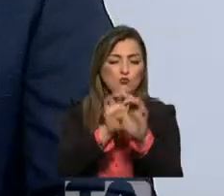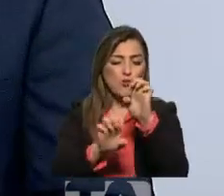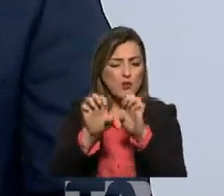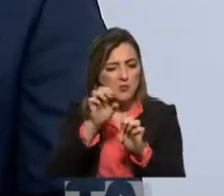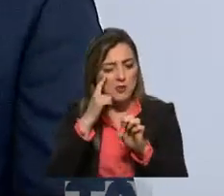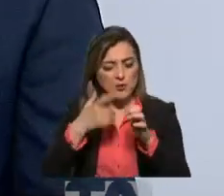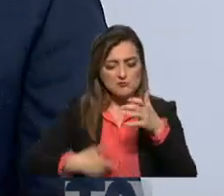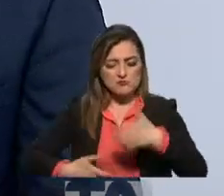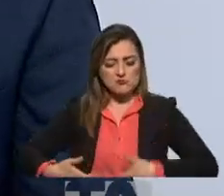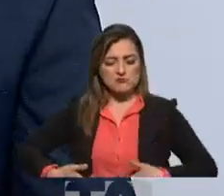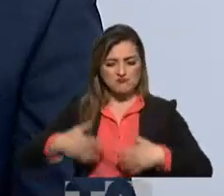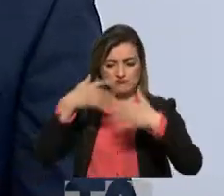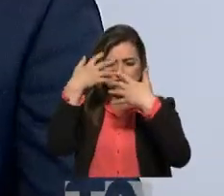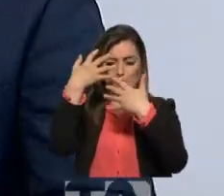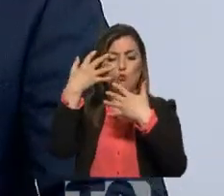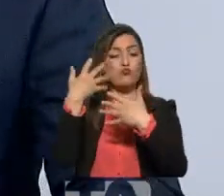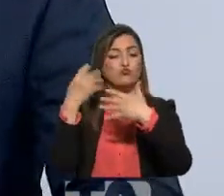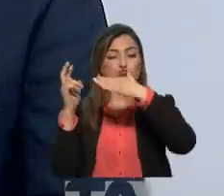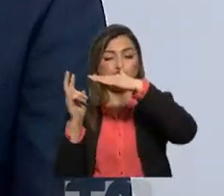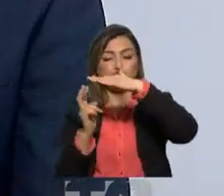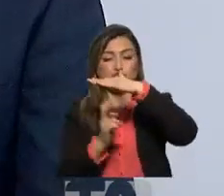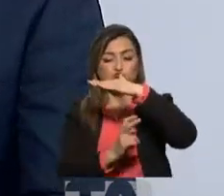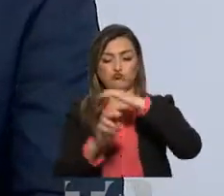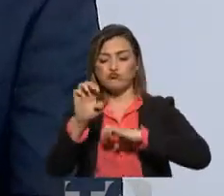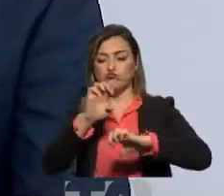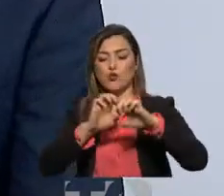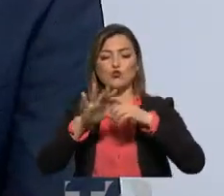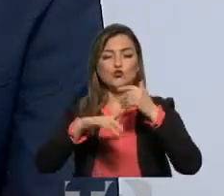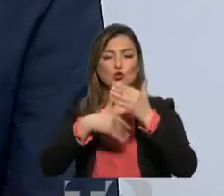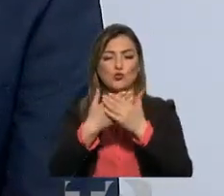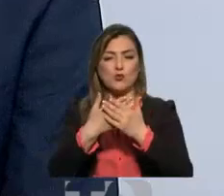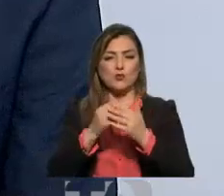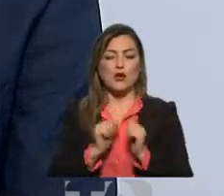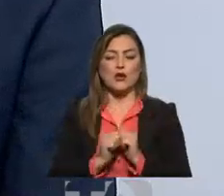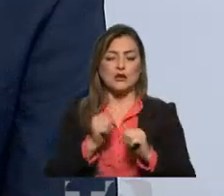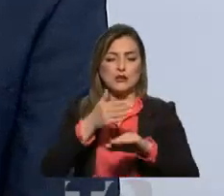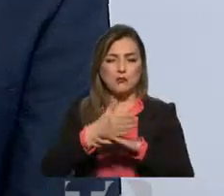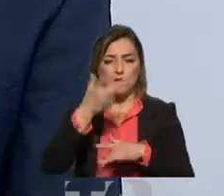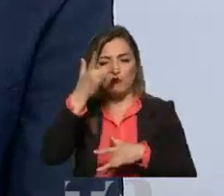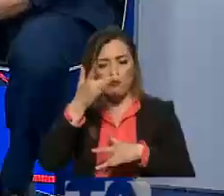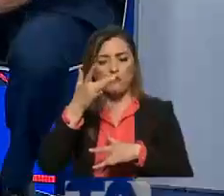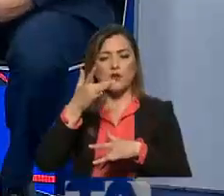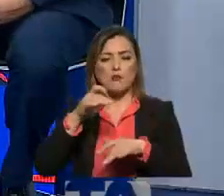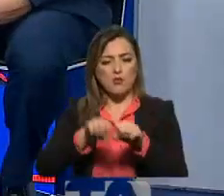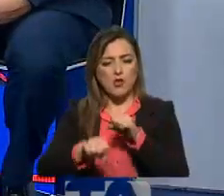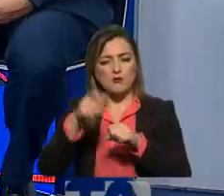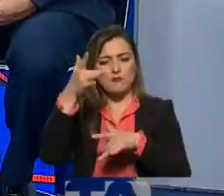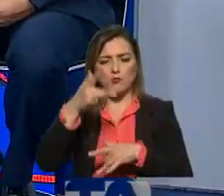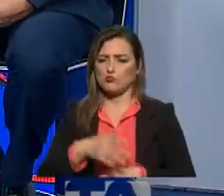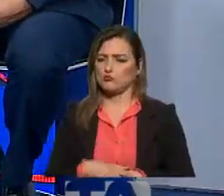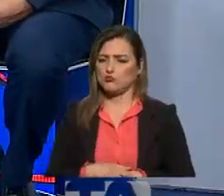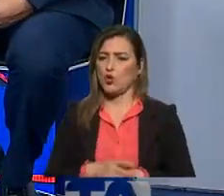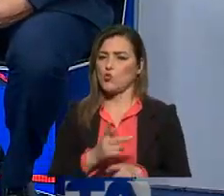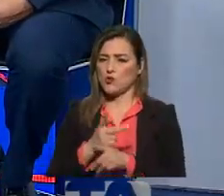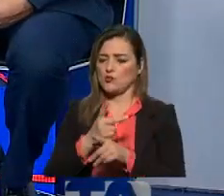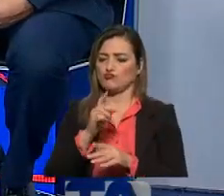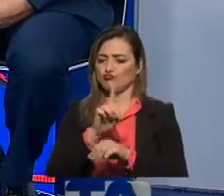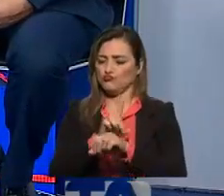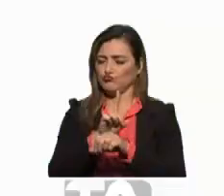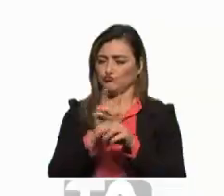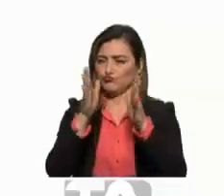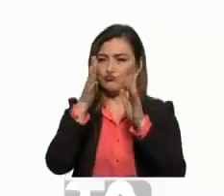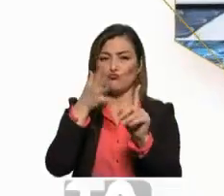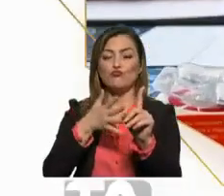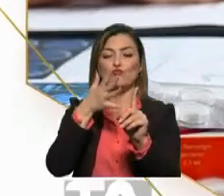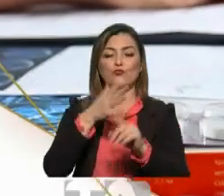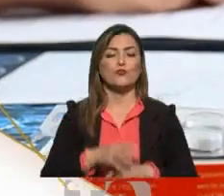para evitar que estas alteraciones puedan perjudicarles luego de la infección. Perfecto, y finalmente las recomendaciones finales